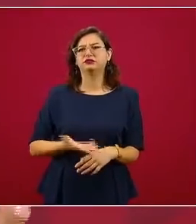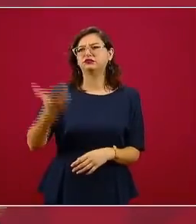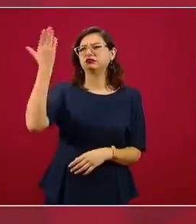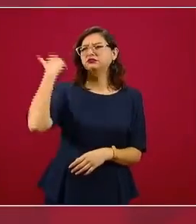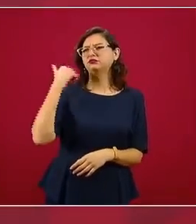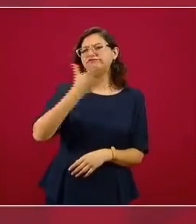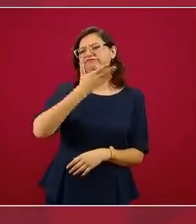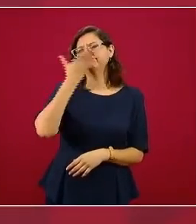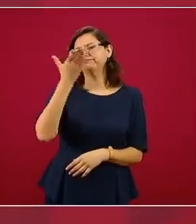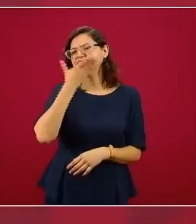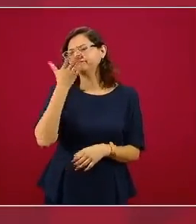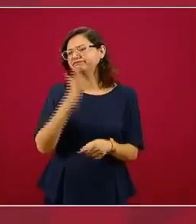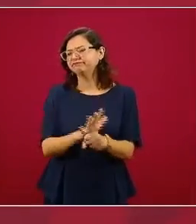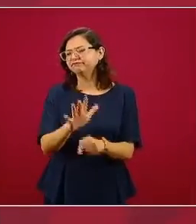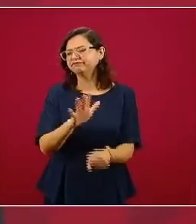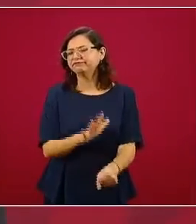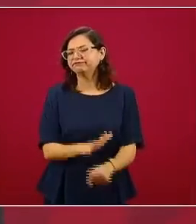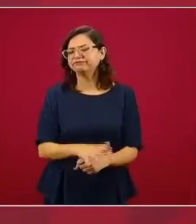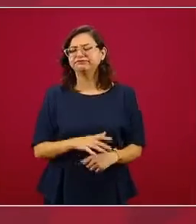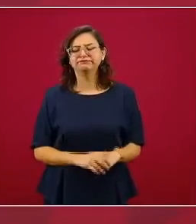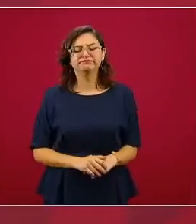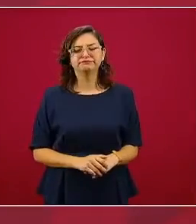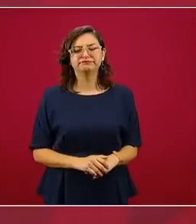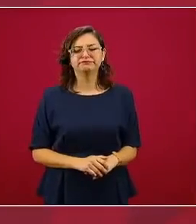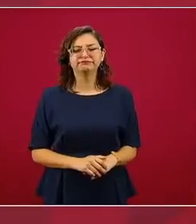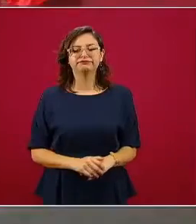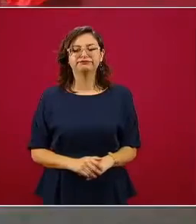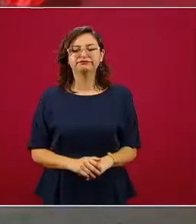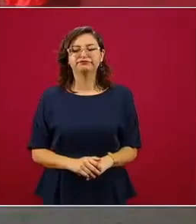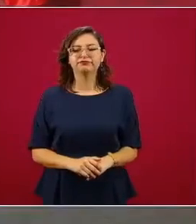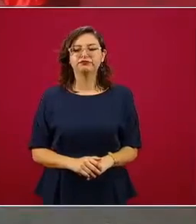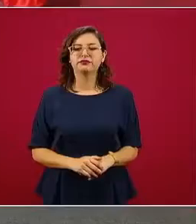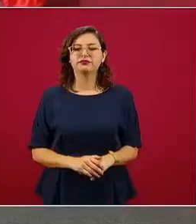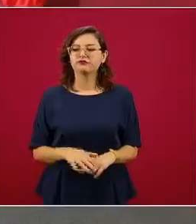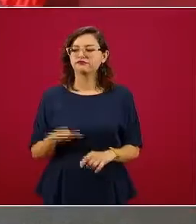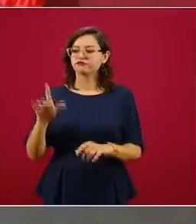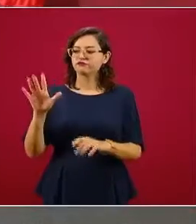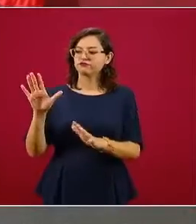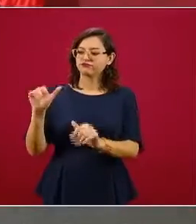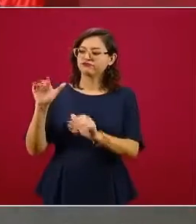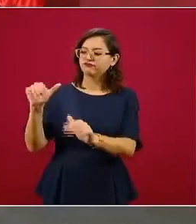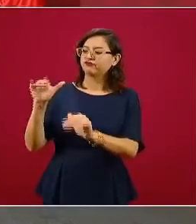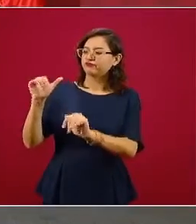Pues una buena cantidad se iba a unas cuantas manos